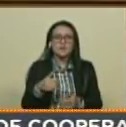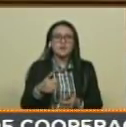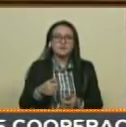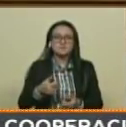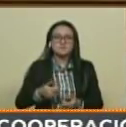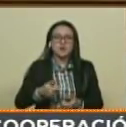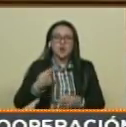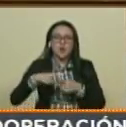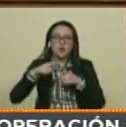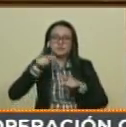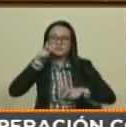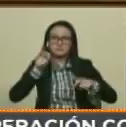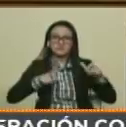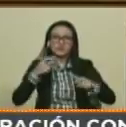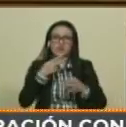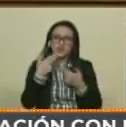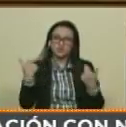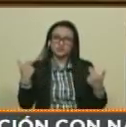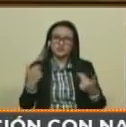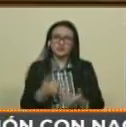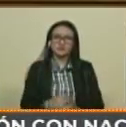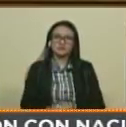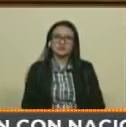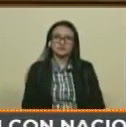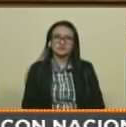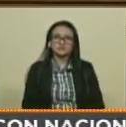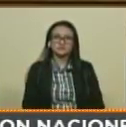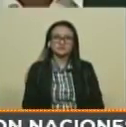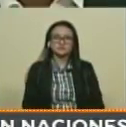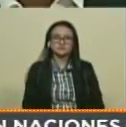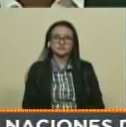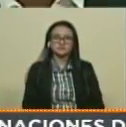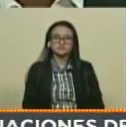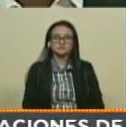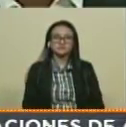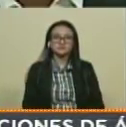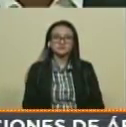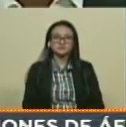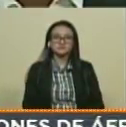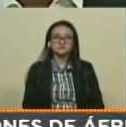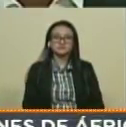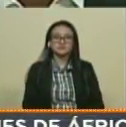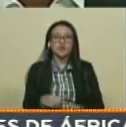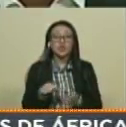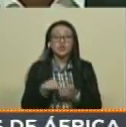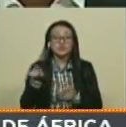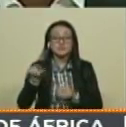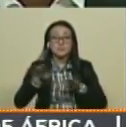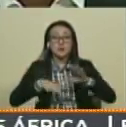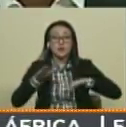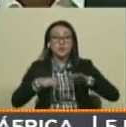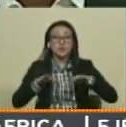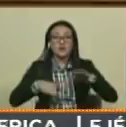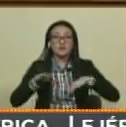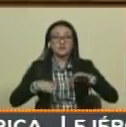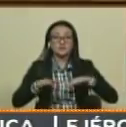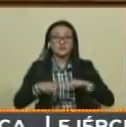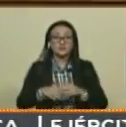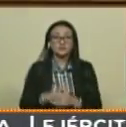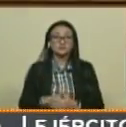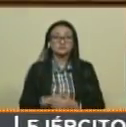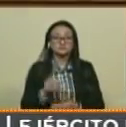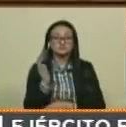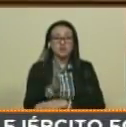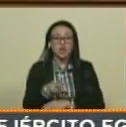ciudadanos inocentes en la población de Barlovento. Allí fueron imputados